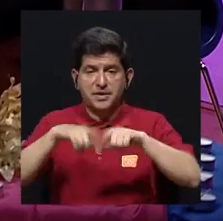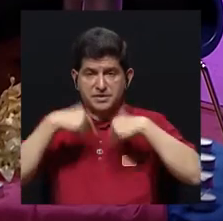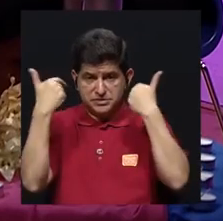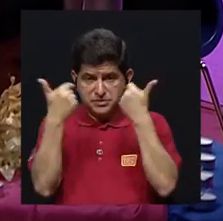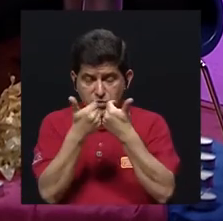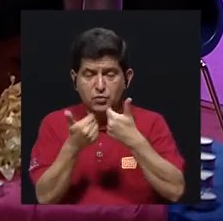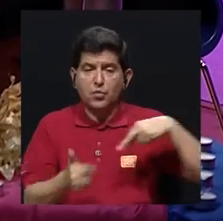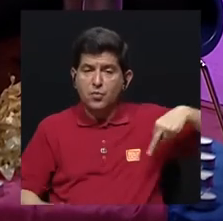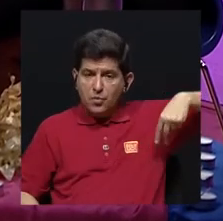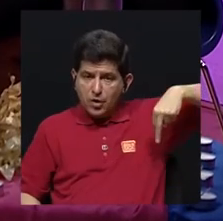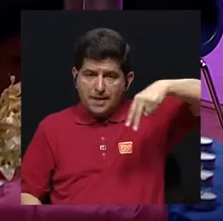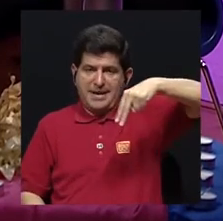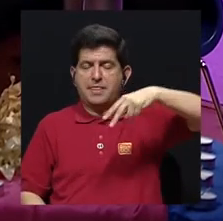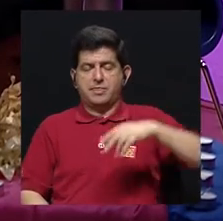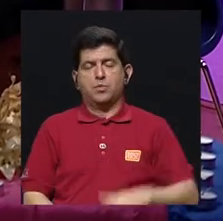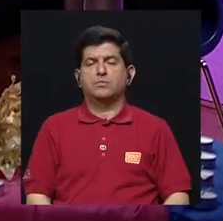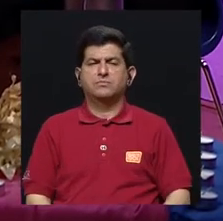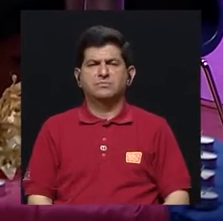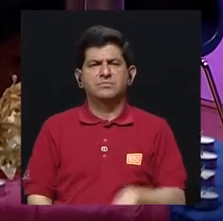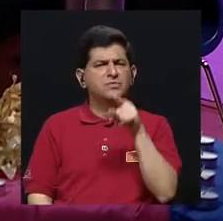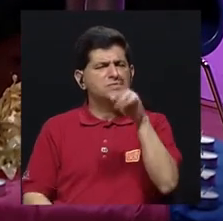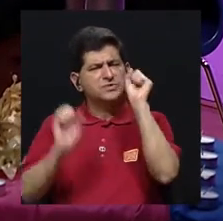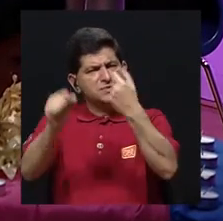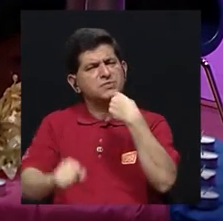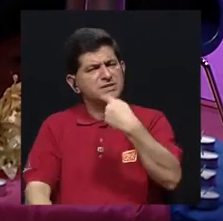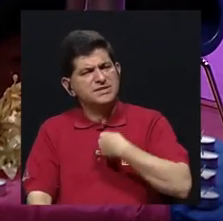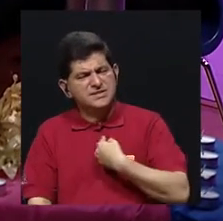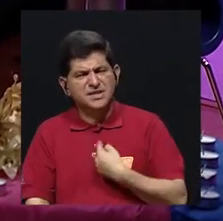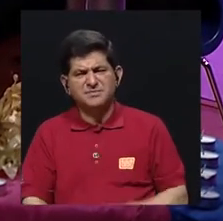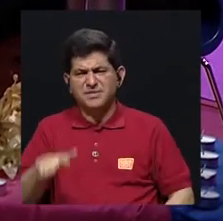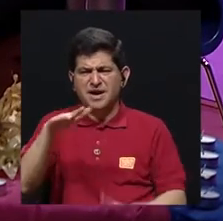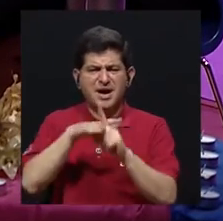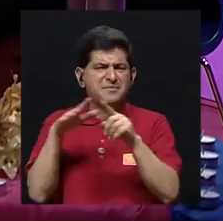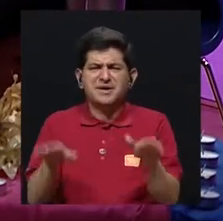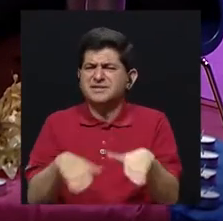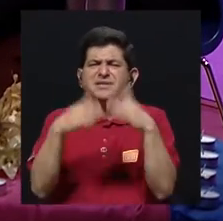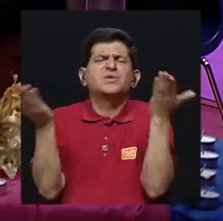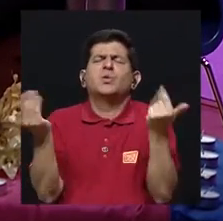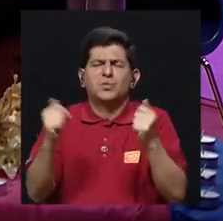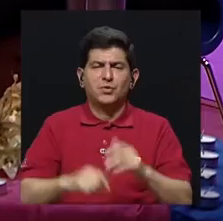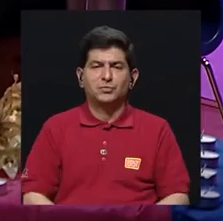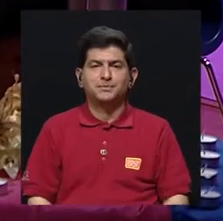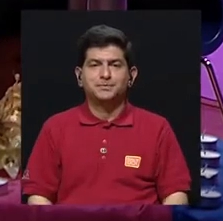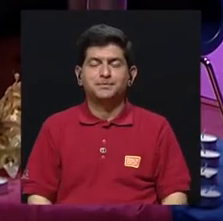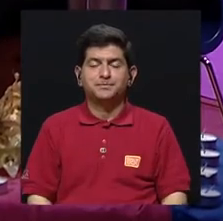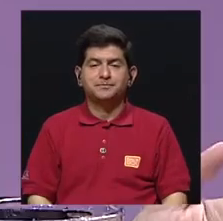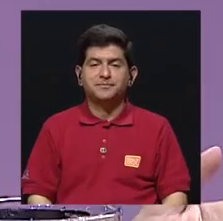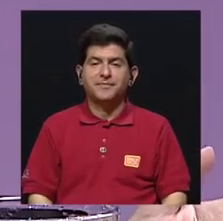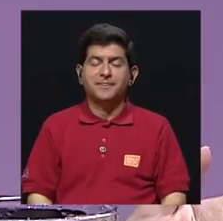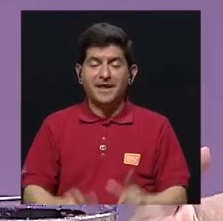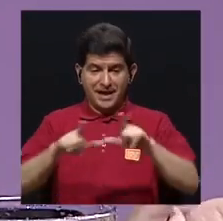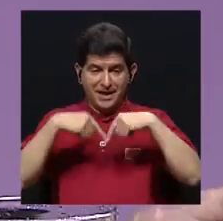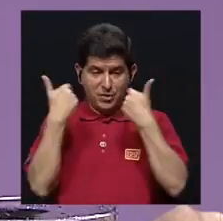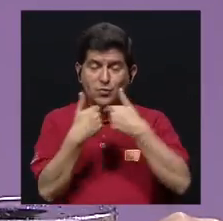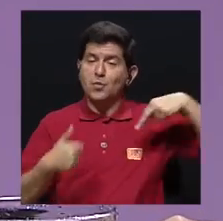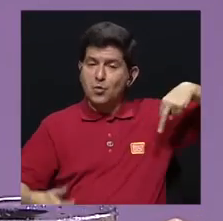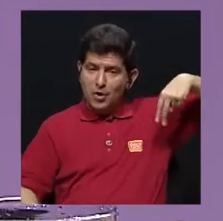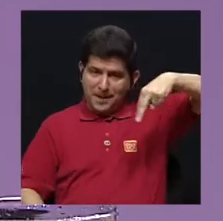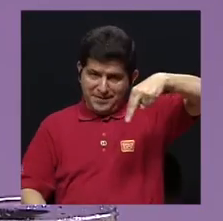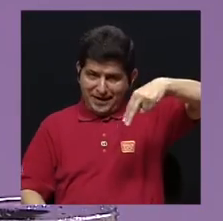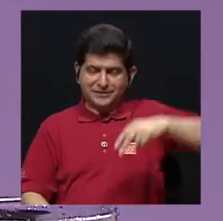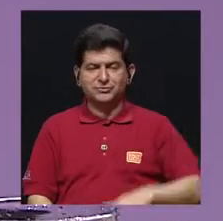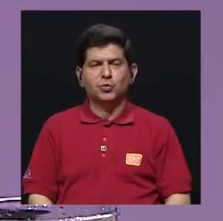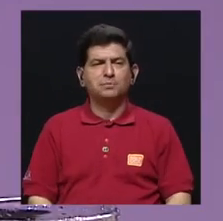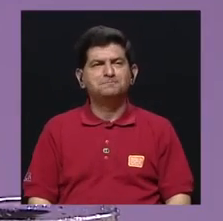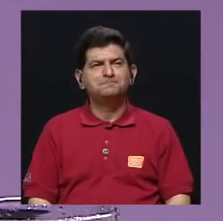cómo fue que surgió esto, Lau. Sí, verás que la colectiva Caminando surgió como el movimiento Caminando en un inicio. El